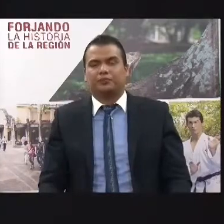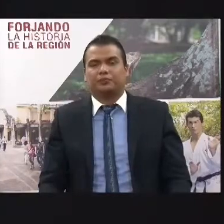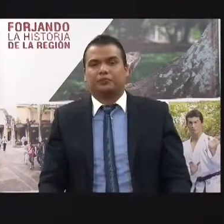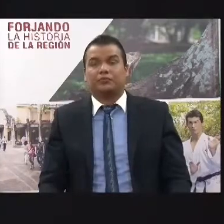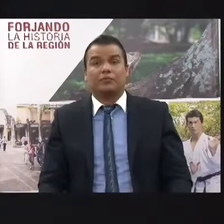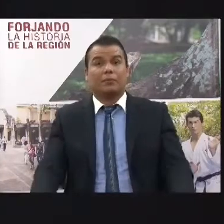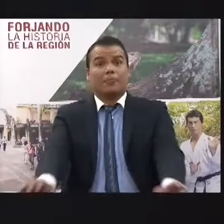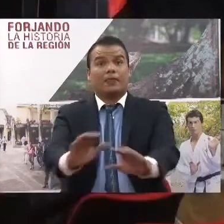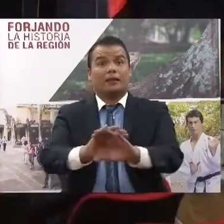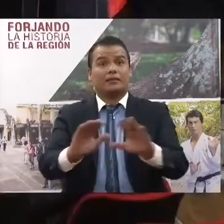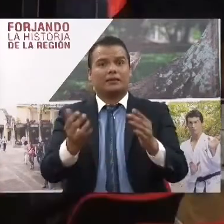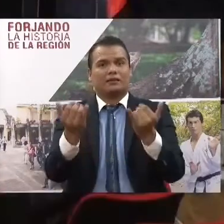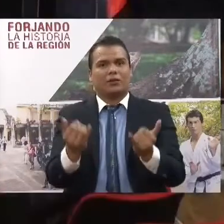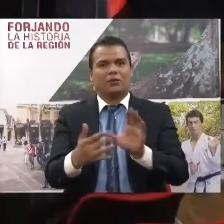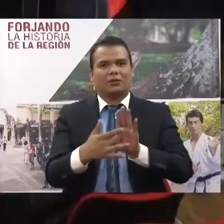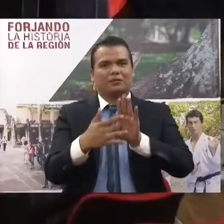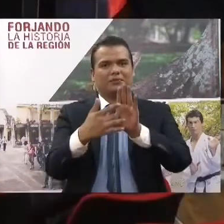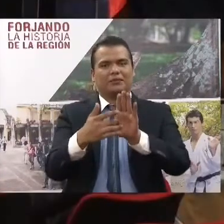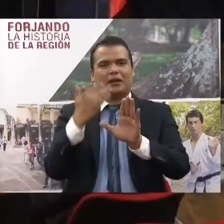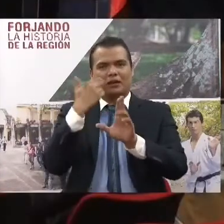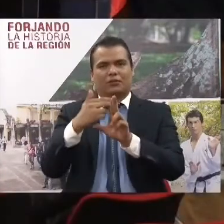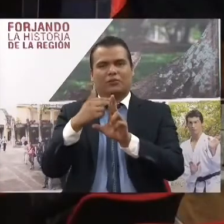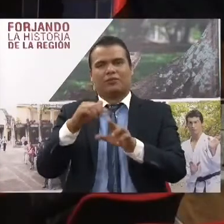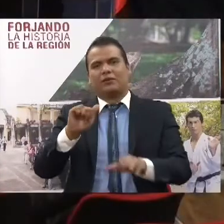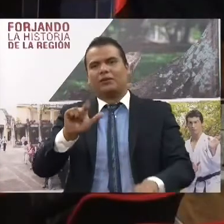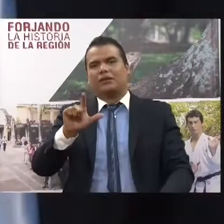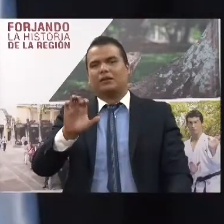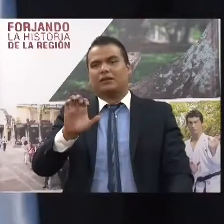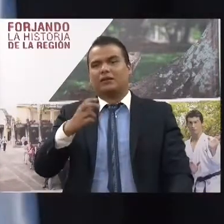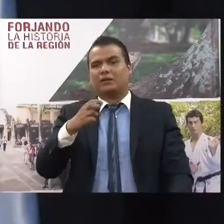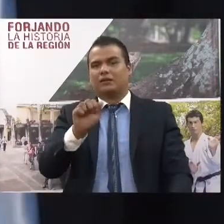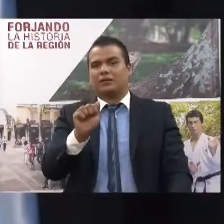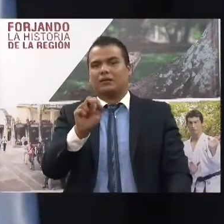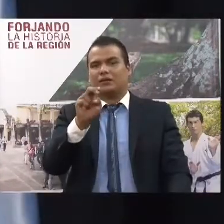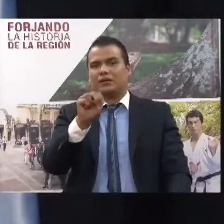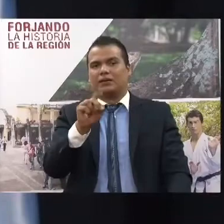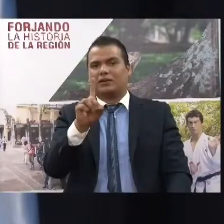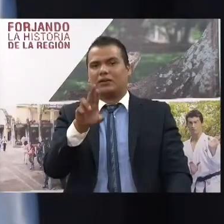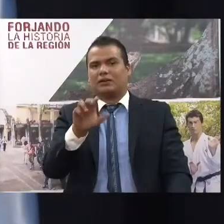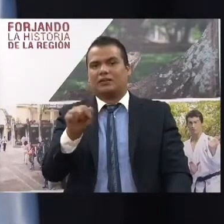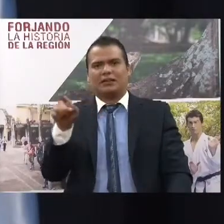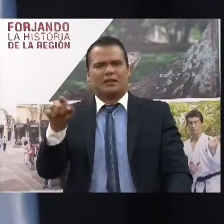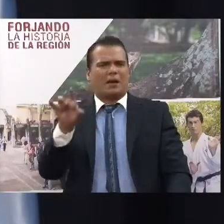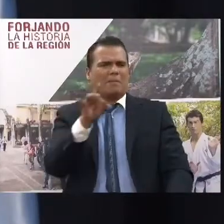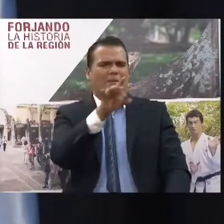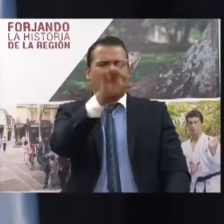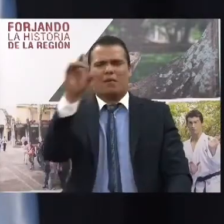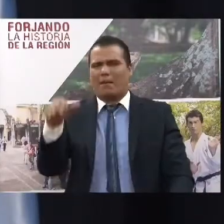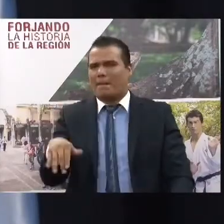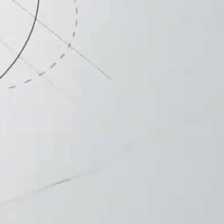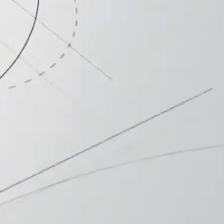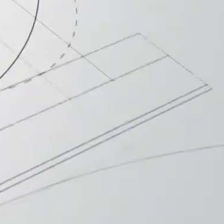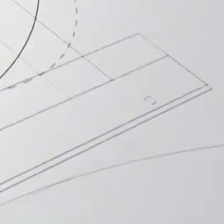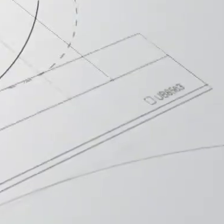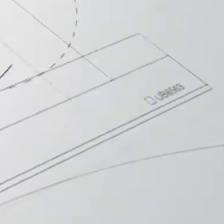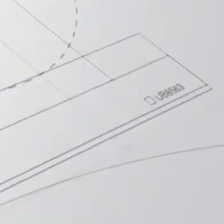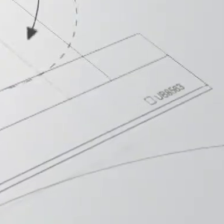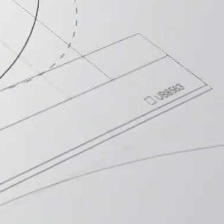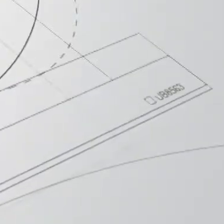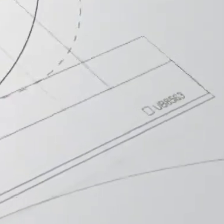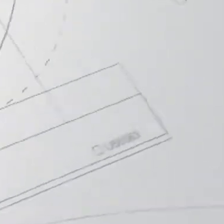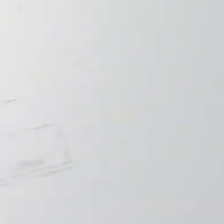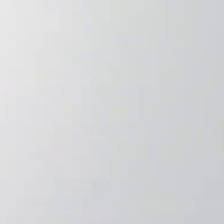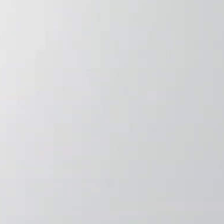Escucharemos entonces a continuación el testimonio de Alexandra Piedraíta, la mejor graduanda de todas las sedes regionales.